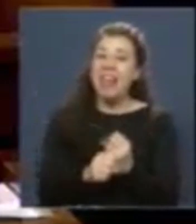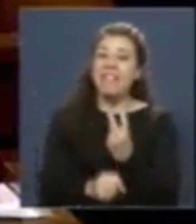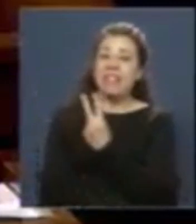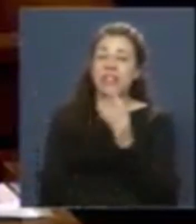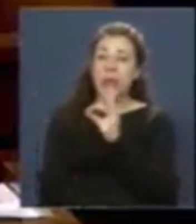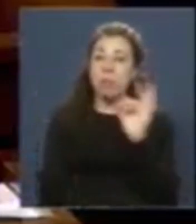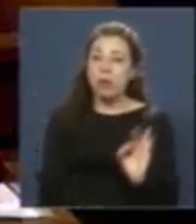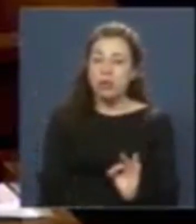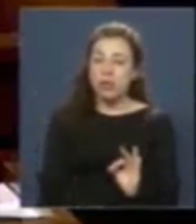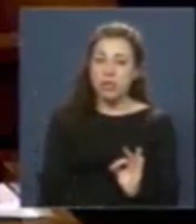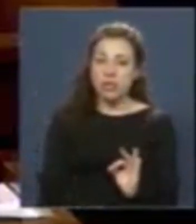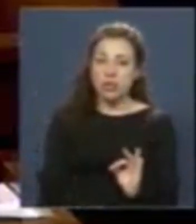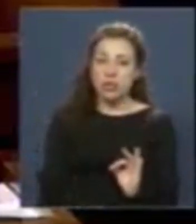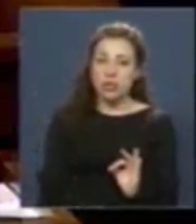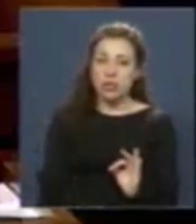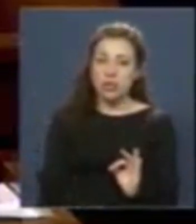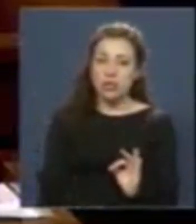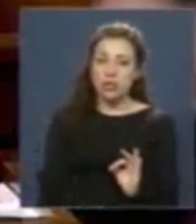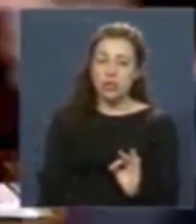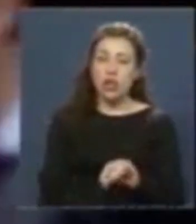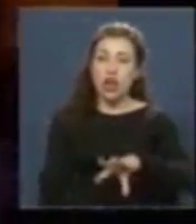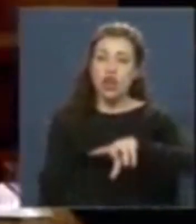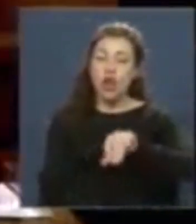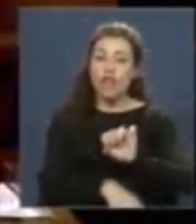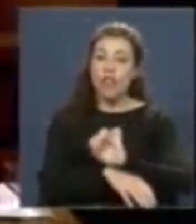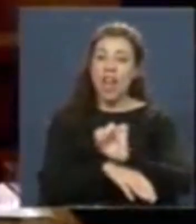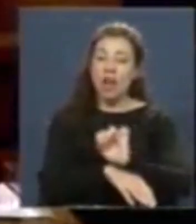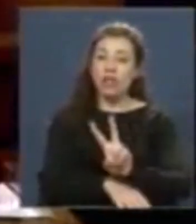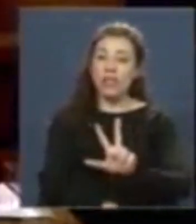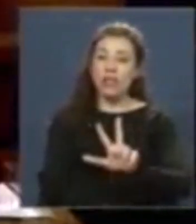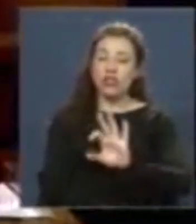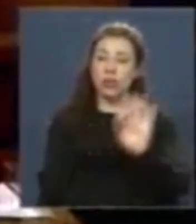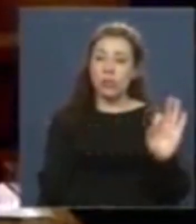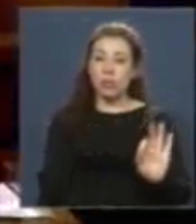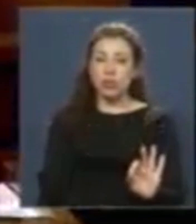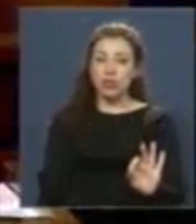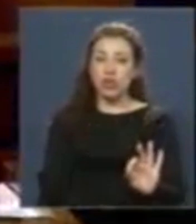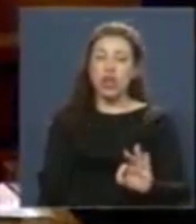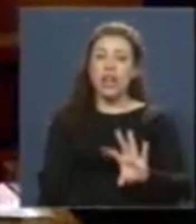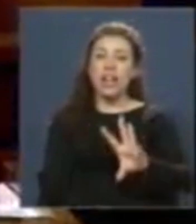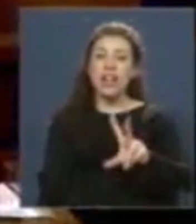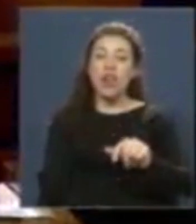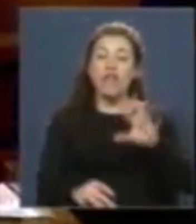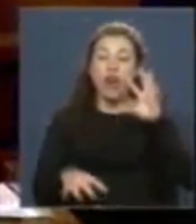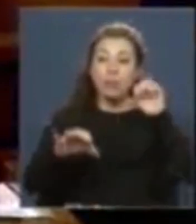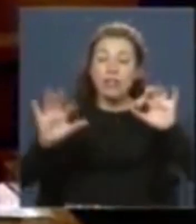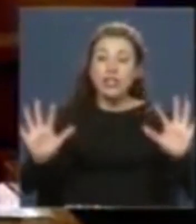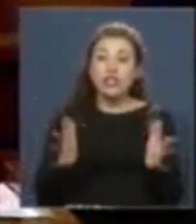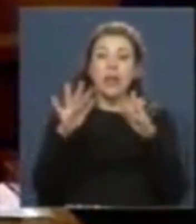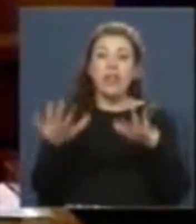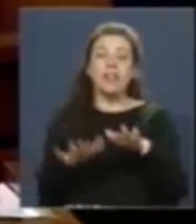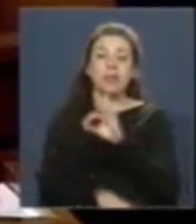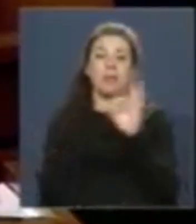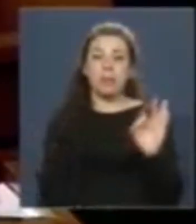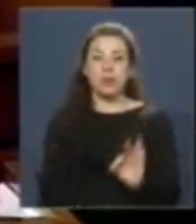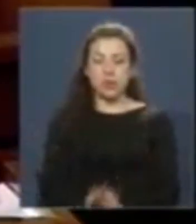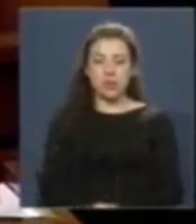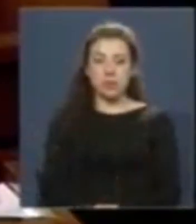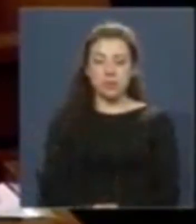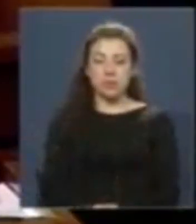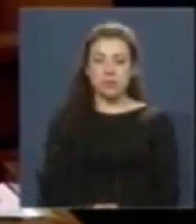22%, y el robo de vehículo un 28% y robo con sorpresa un 19%. Se